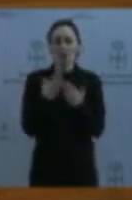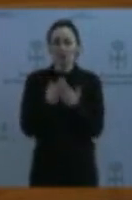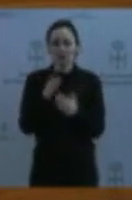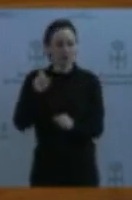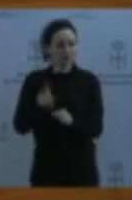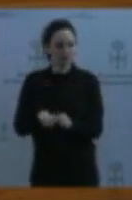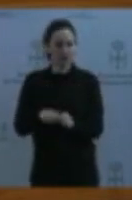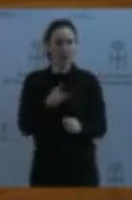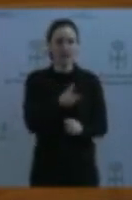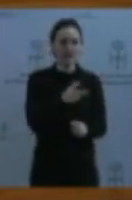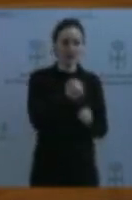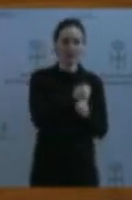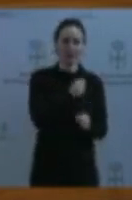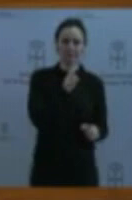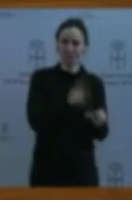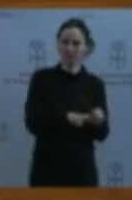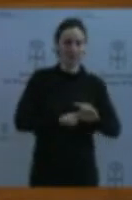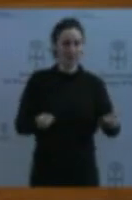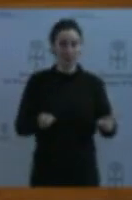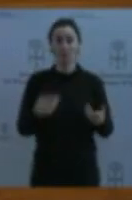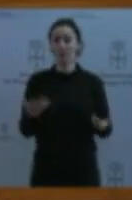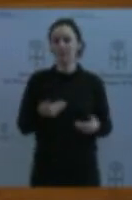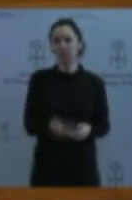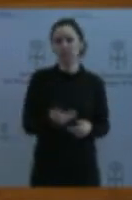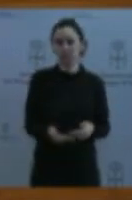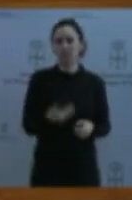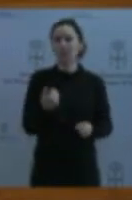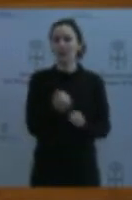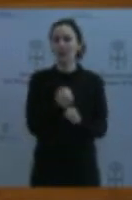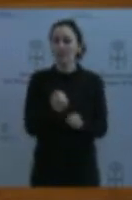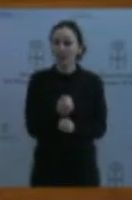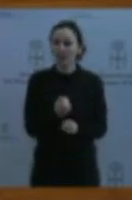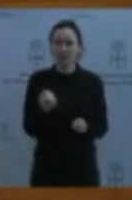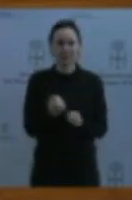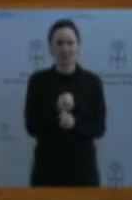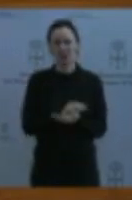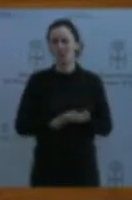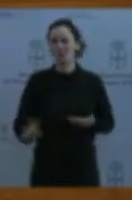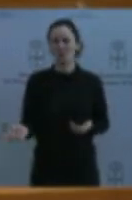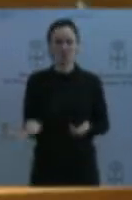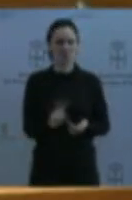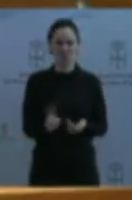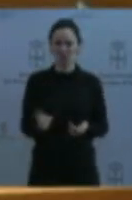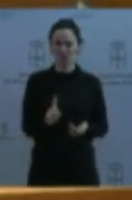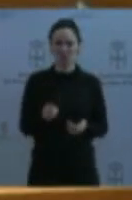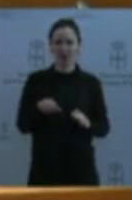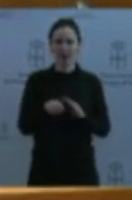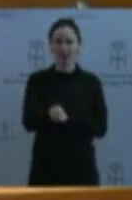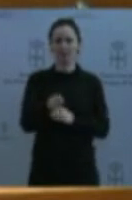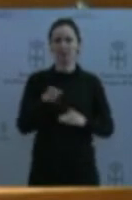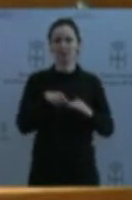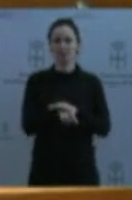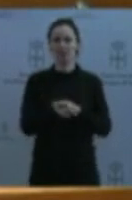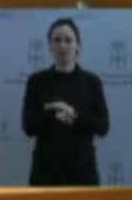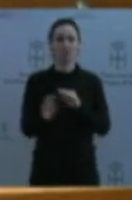Encontrarán empleo precario y un empleo que no garantiza en absoluto el acceso a los recursos básicos. La